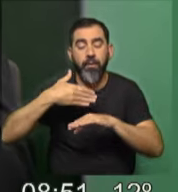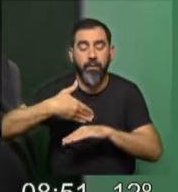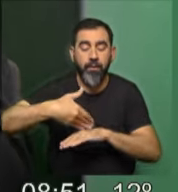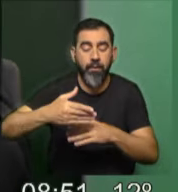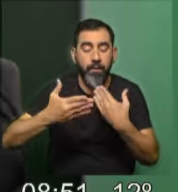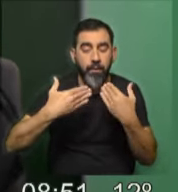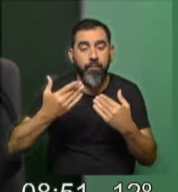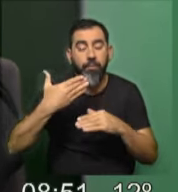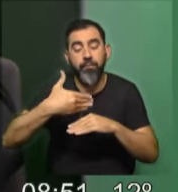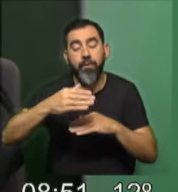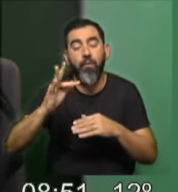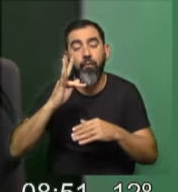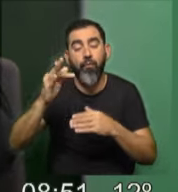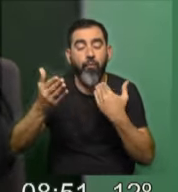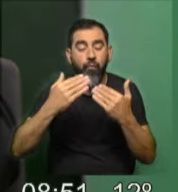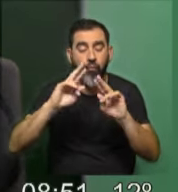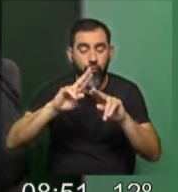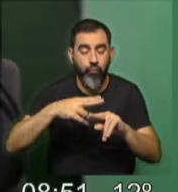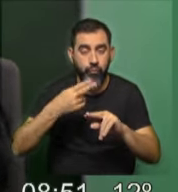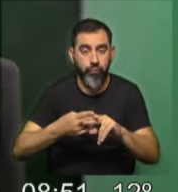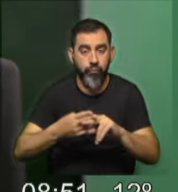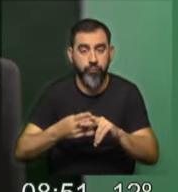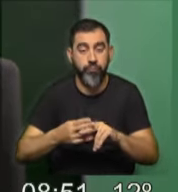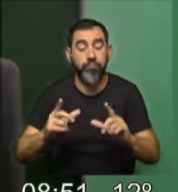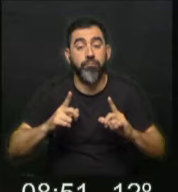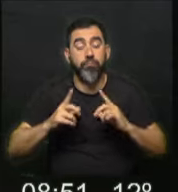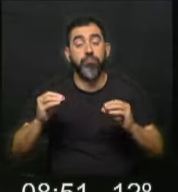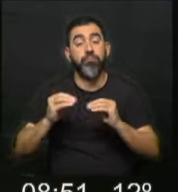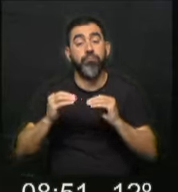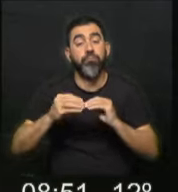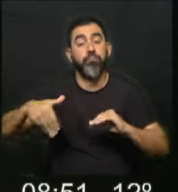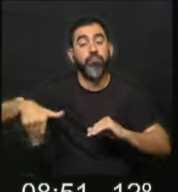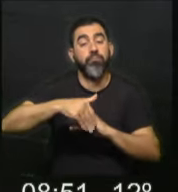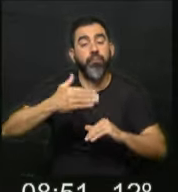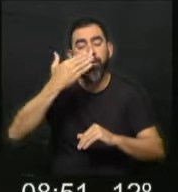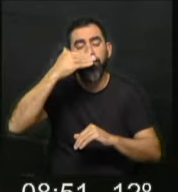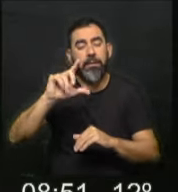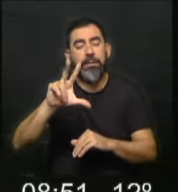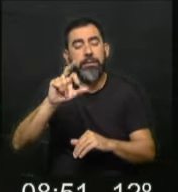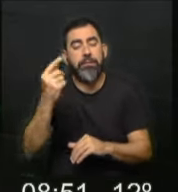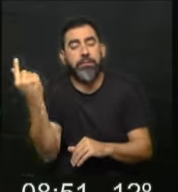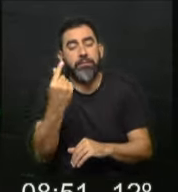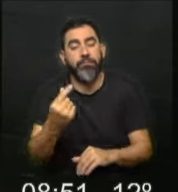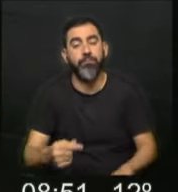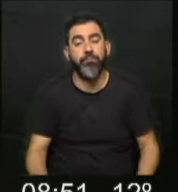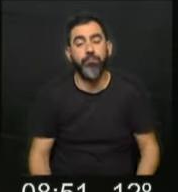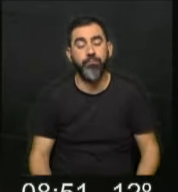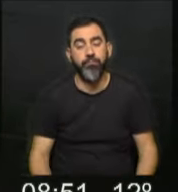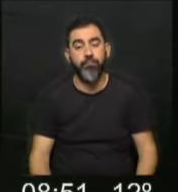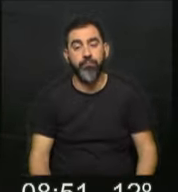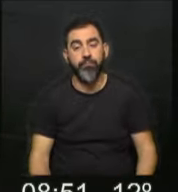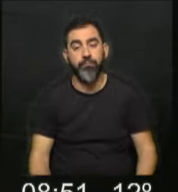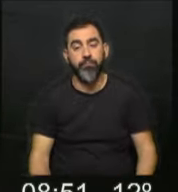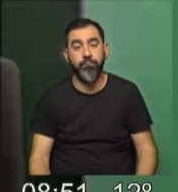para seguir hablando pero dejamos esta charla a cuenta de más porque ya nos está esperando nuestro móvil Pero en el final y en 30 segundos porque recién estamos hablando